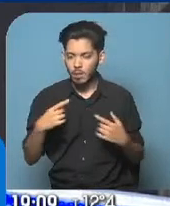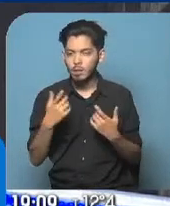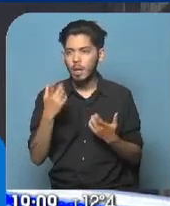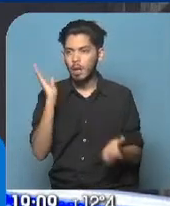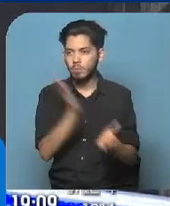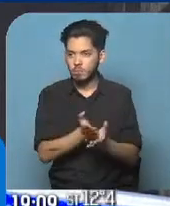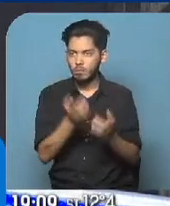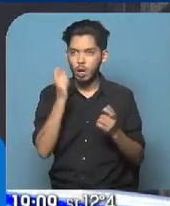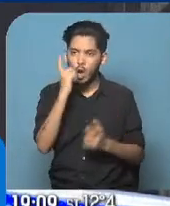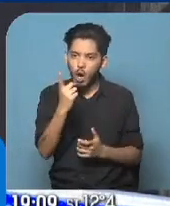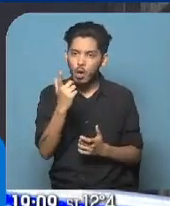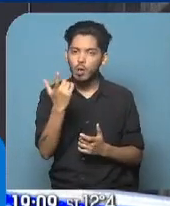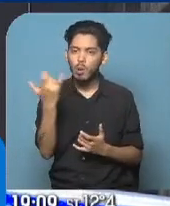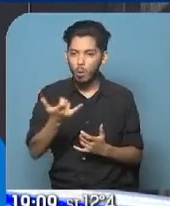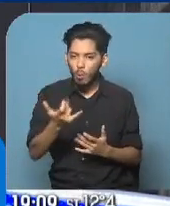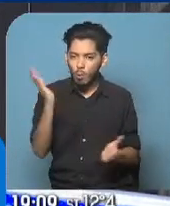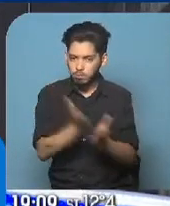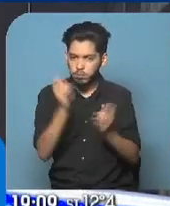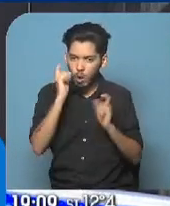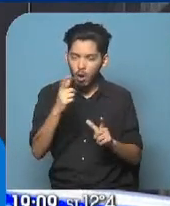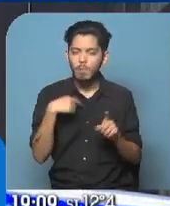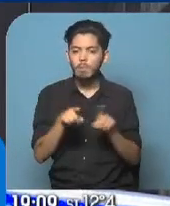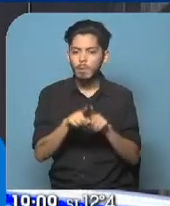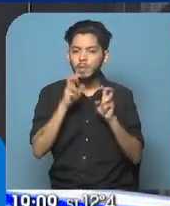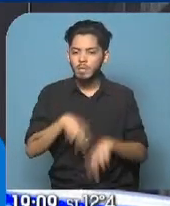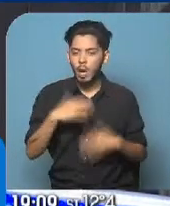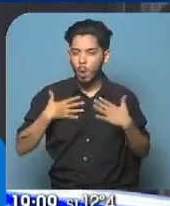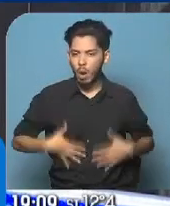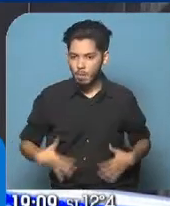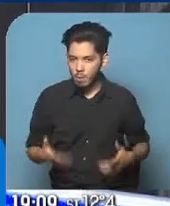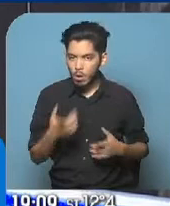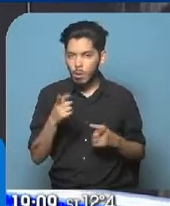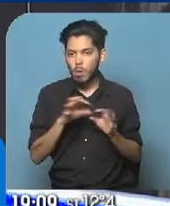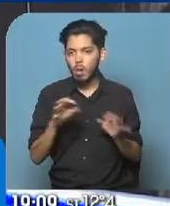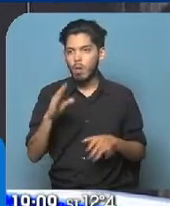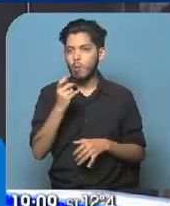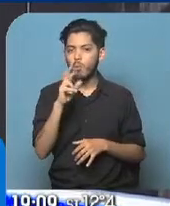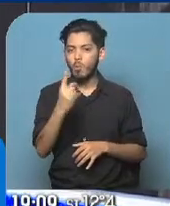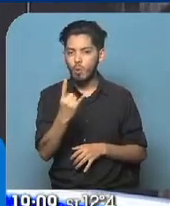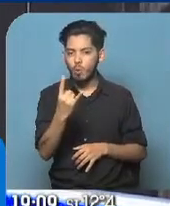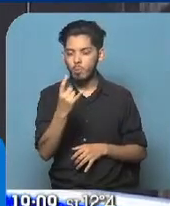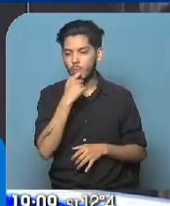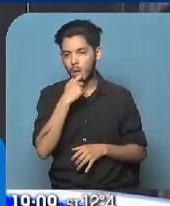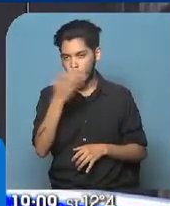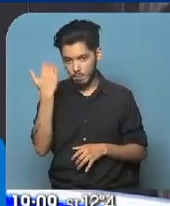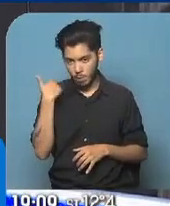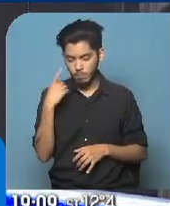que sean donde hubo condenas sin encontrarse el cuerpo sin ir más lejos del caso bruce por ejemplo